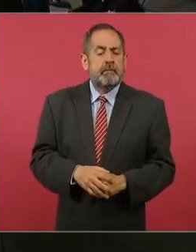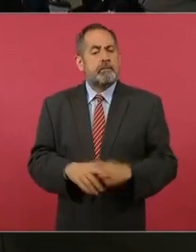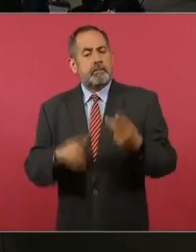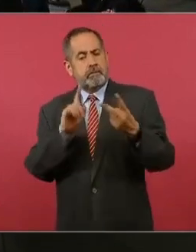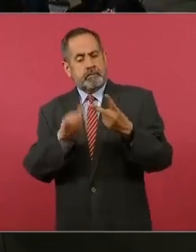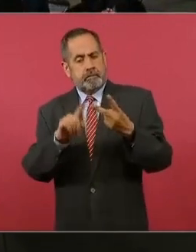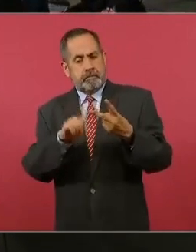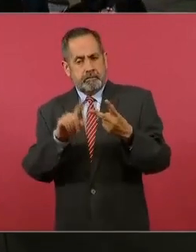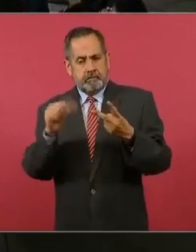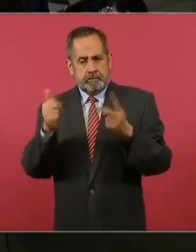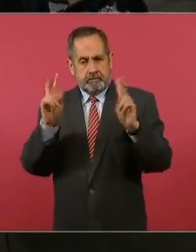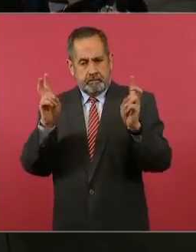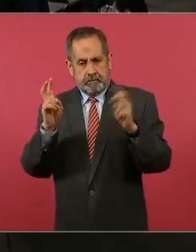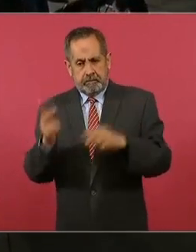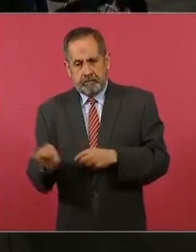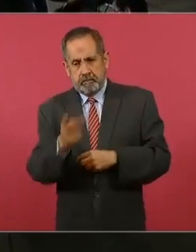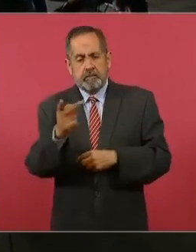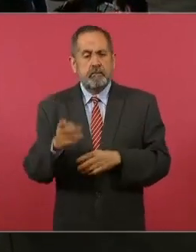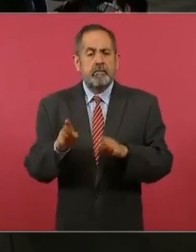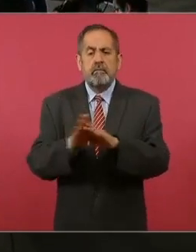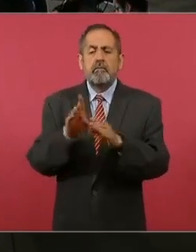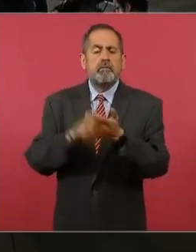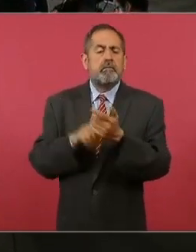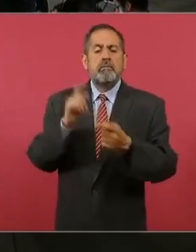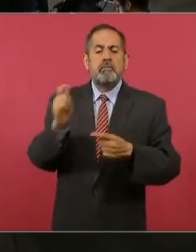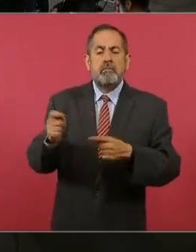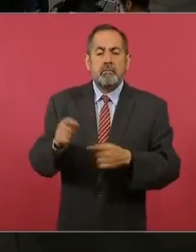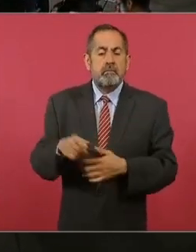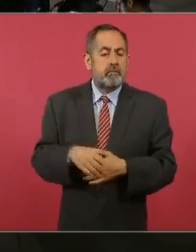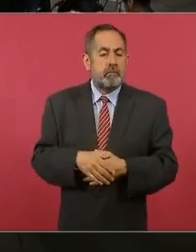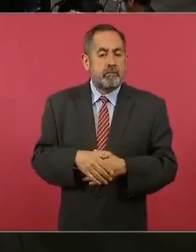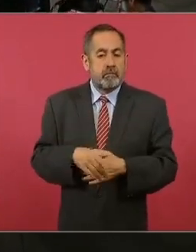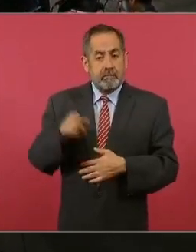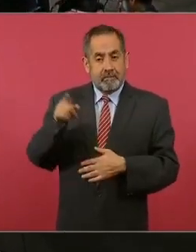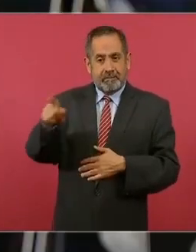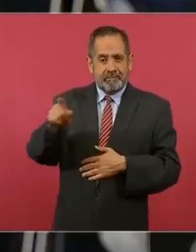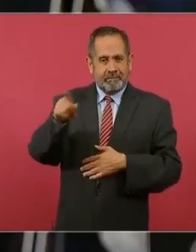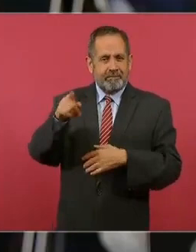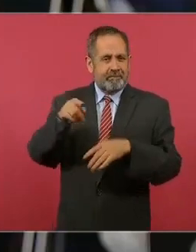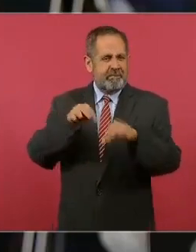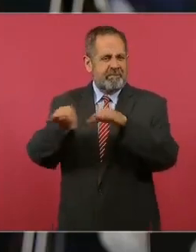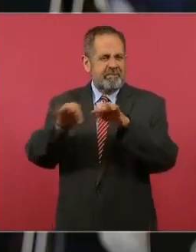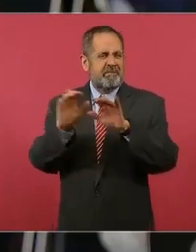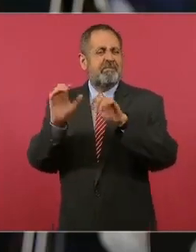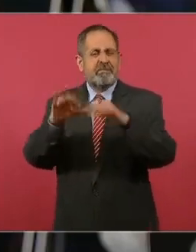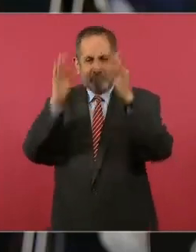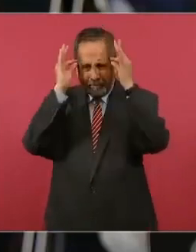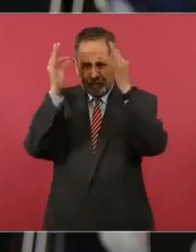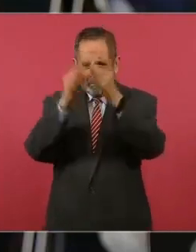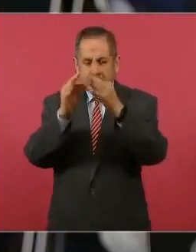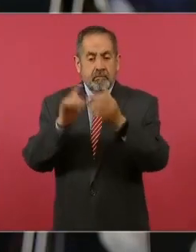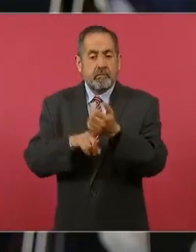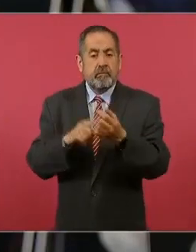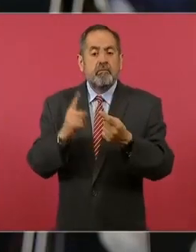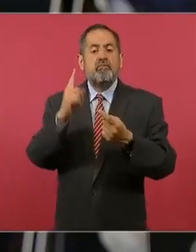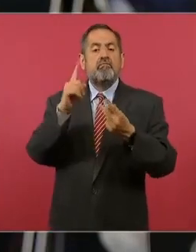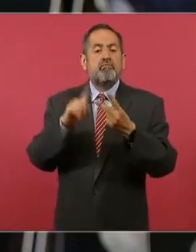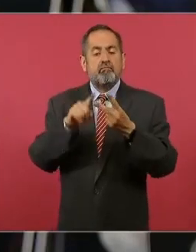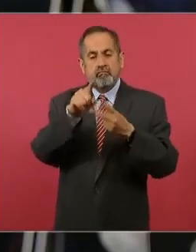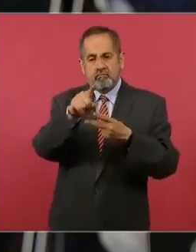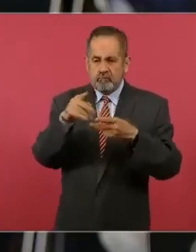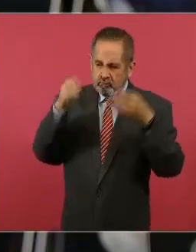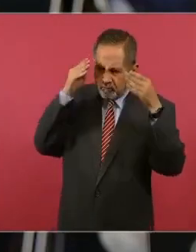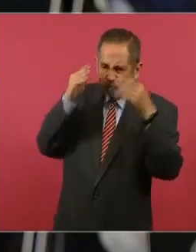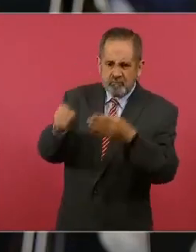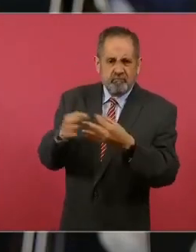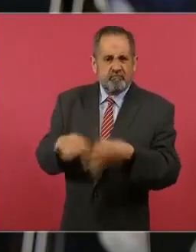Presidente, en otro tema, ya dándole seguimiento de empleados de la aduanales, una de las tareas en las que usted ha puesto